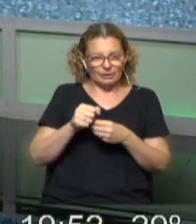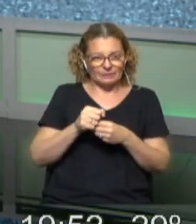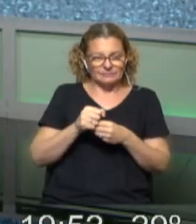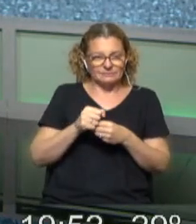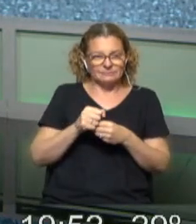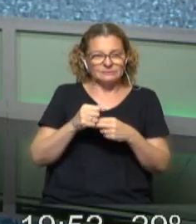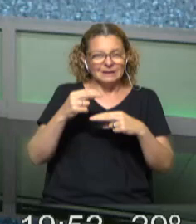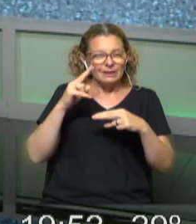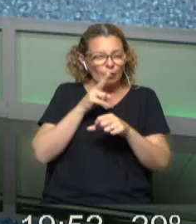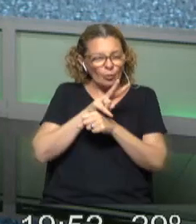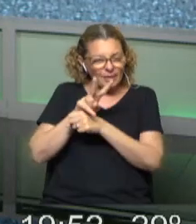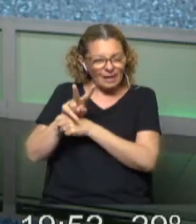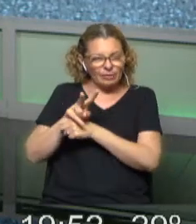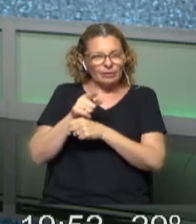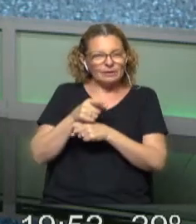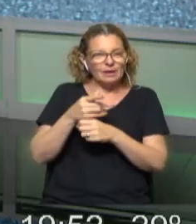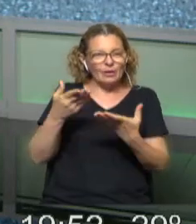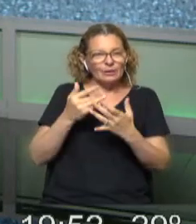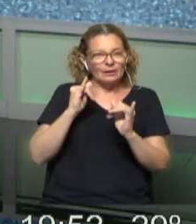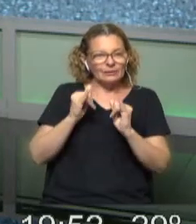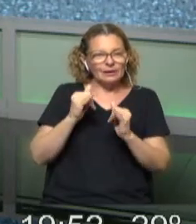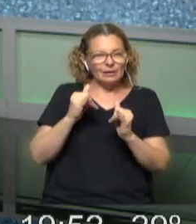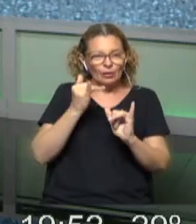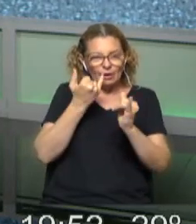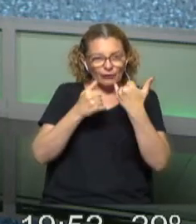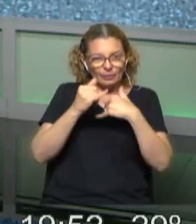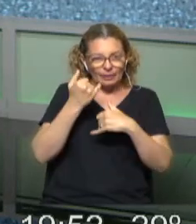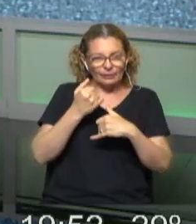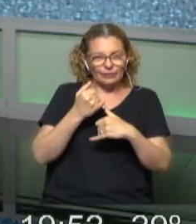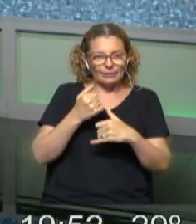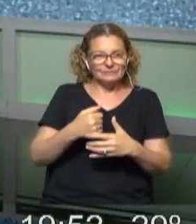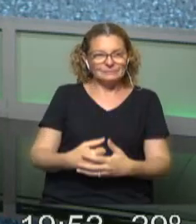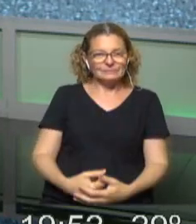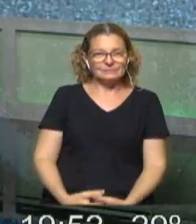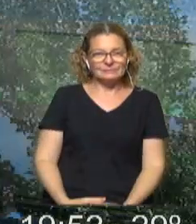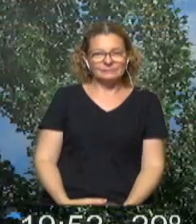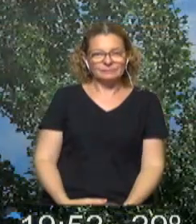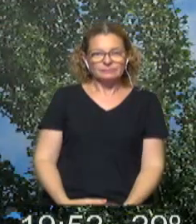fiscalización electrónica. Así que ahora sí, continuamos con la información y el desarrollo de Natalia Nogués.